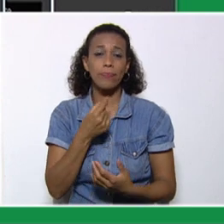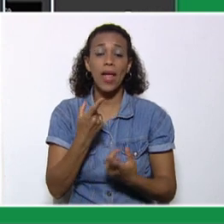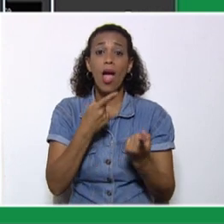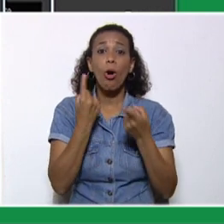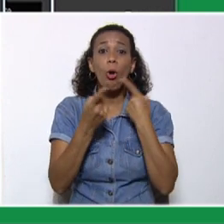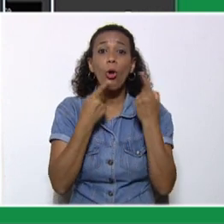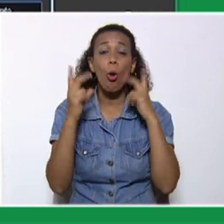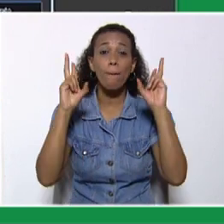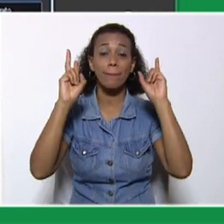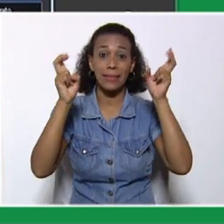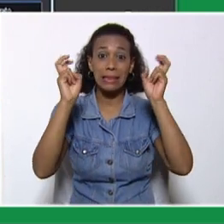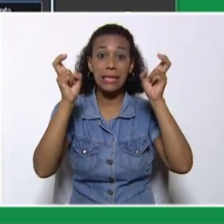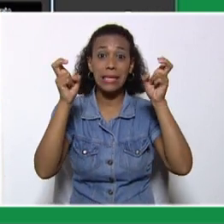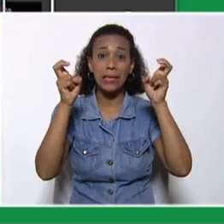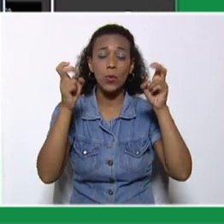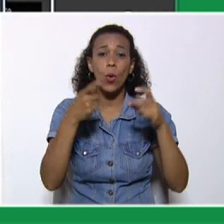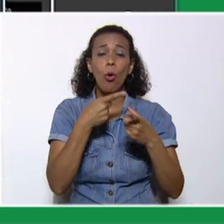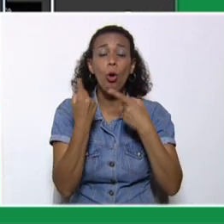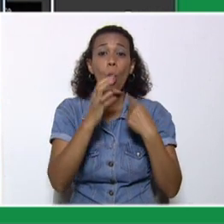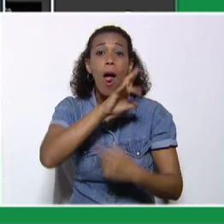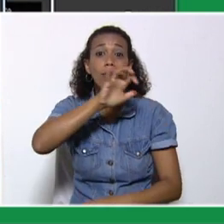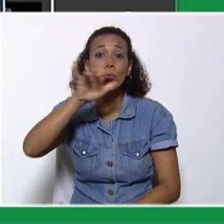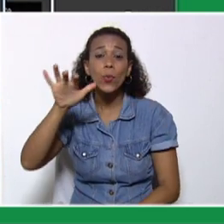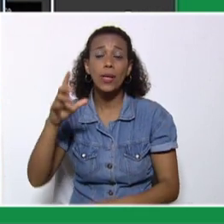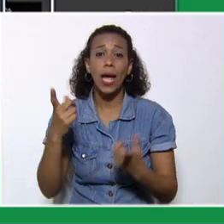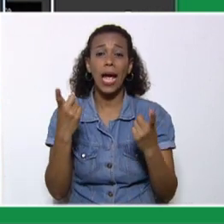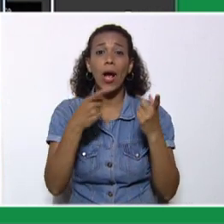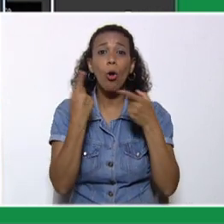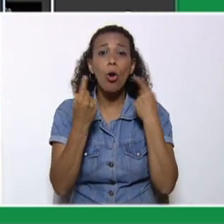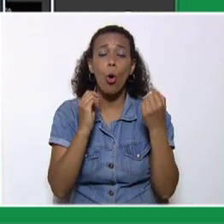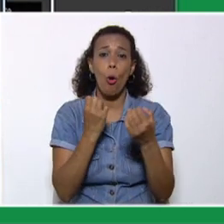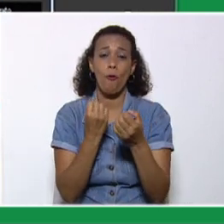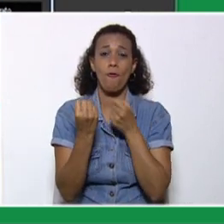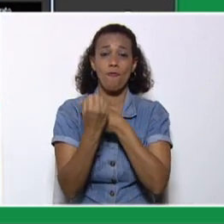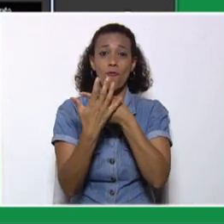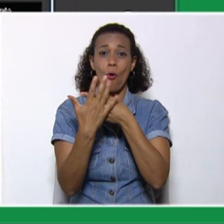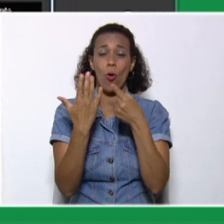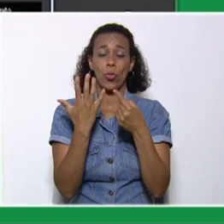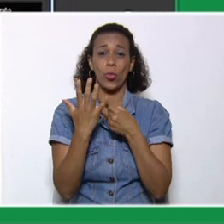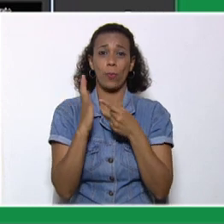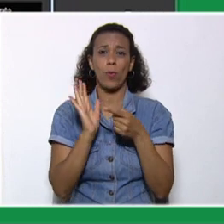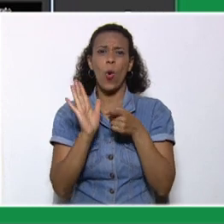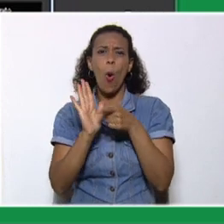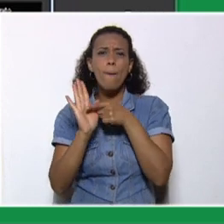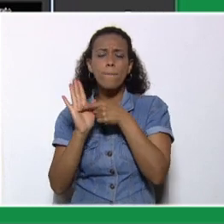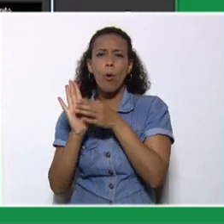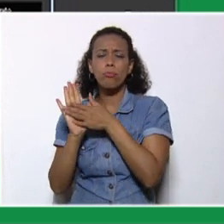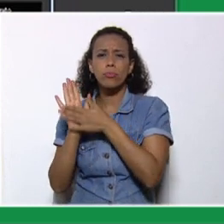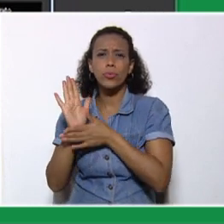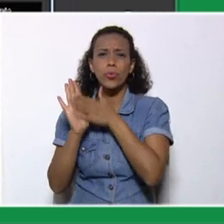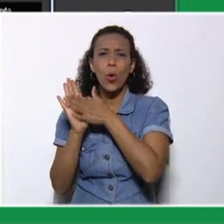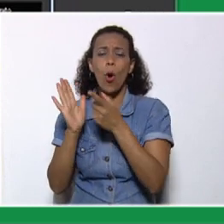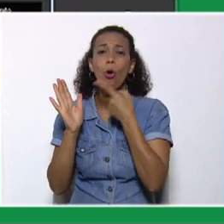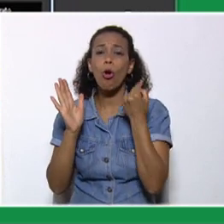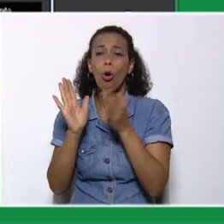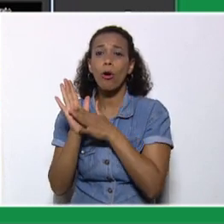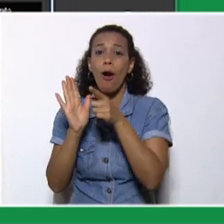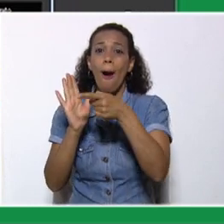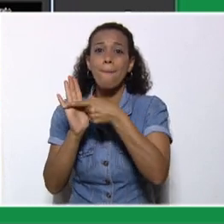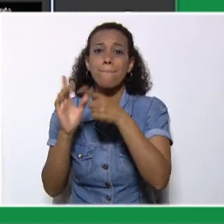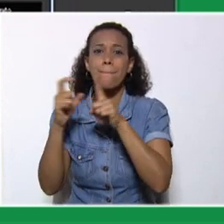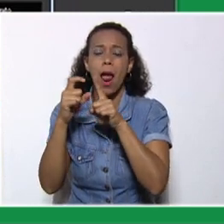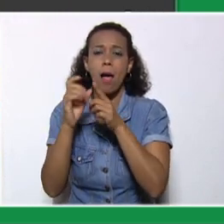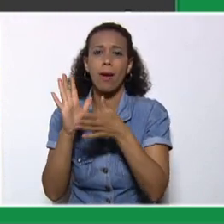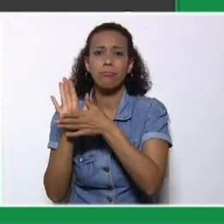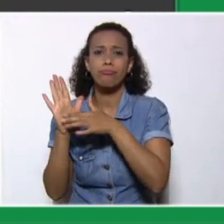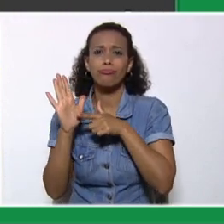del texto y el color del fondo. Yo lo voy a dejar así tal cual como es la propuesta inicial de OpenShot. Le doy a